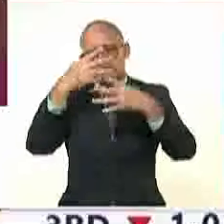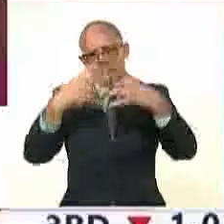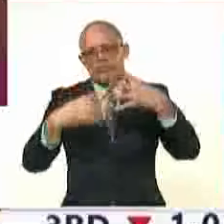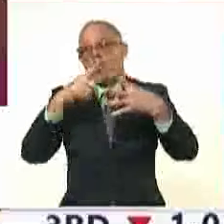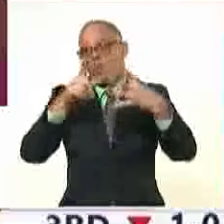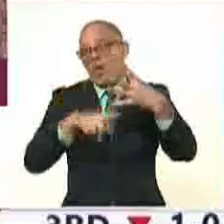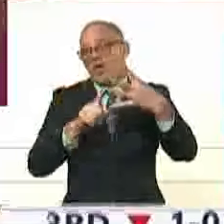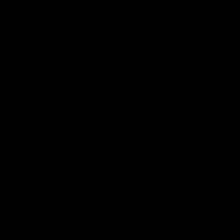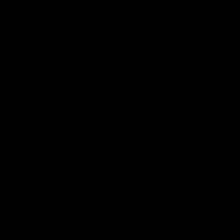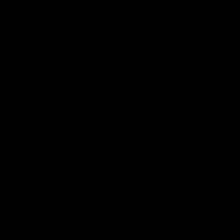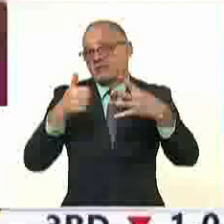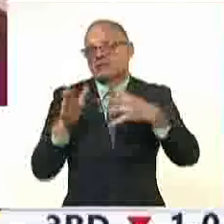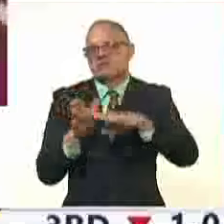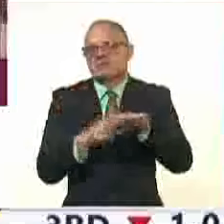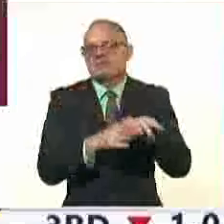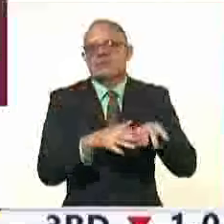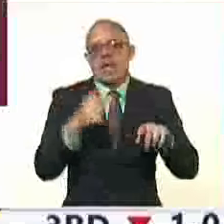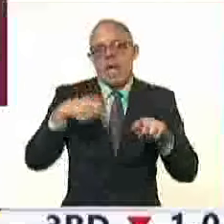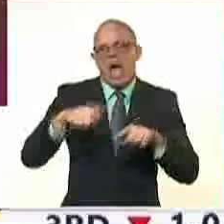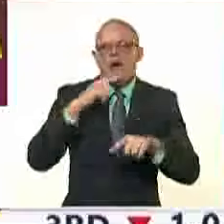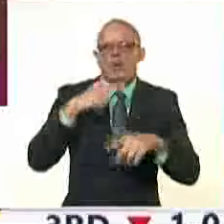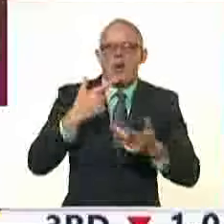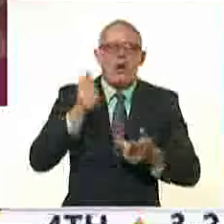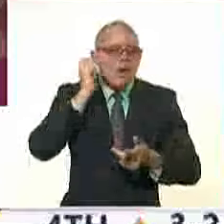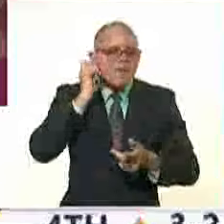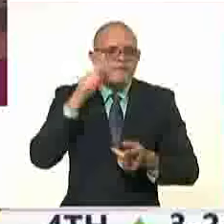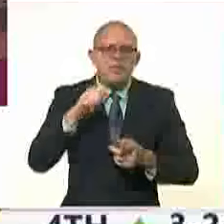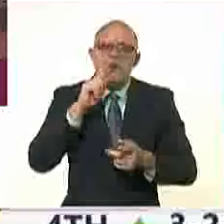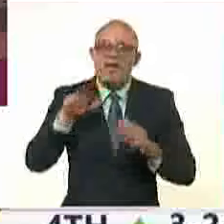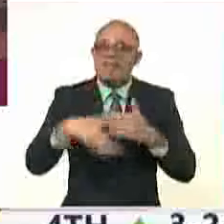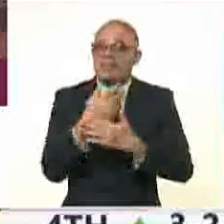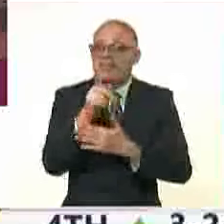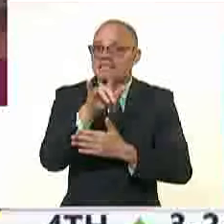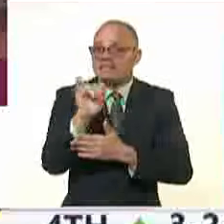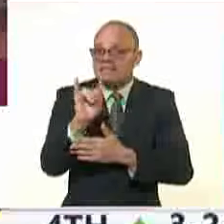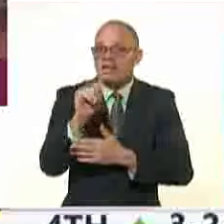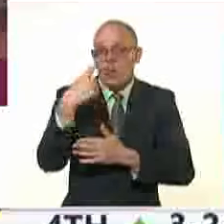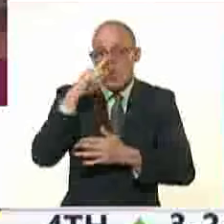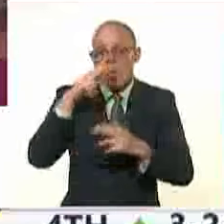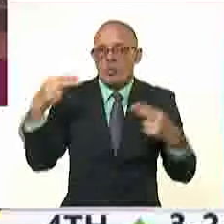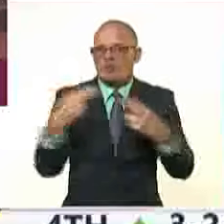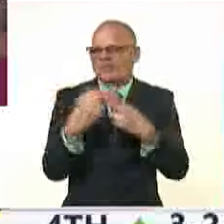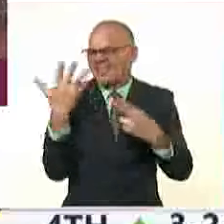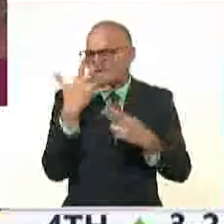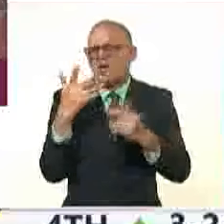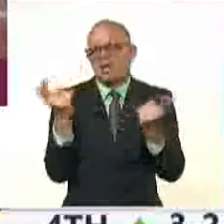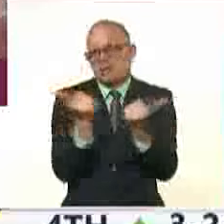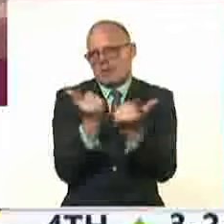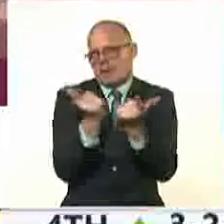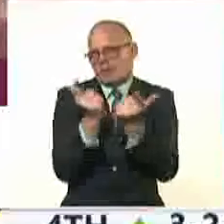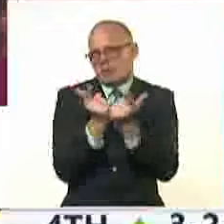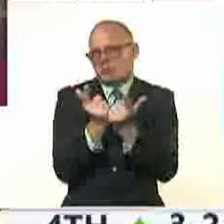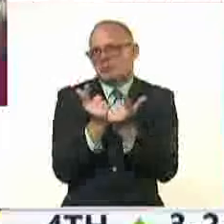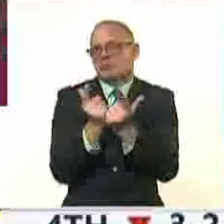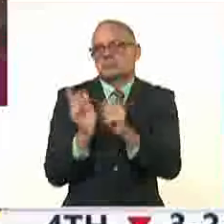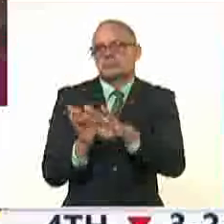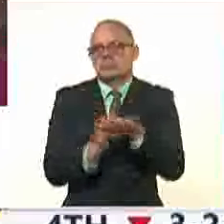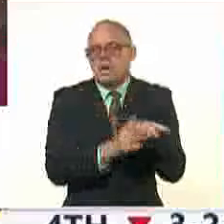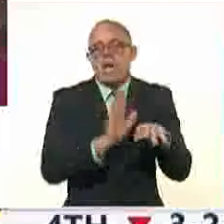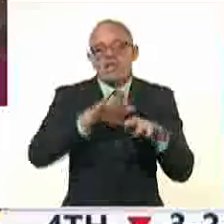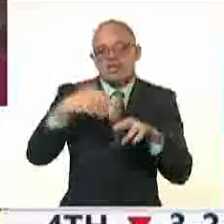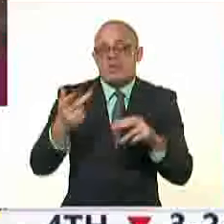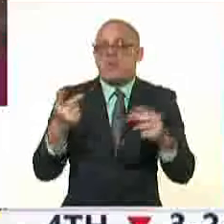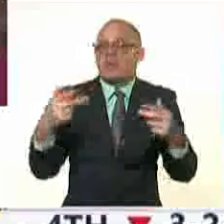B. En esta edición, las softbolistas debutan el 16 de junio ante Taipei de China. Seguidamente enfrentarán a la República